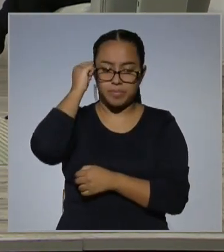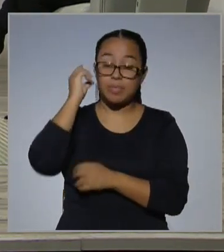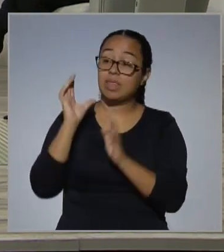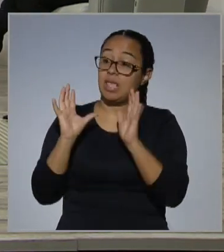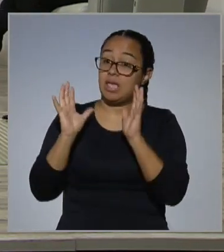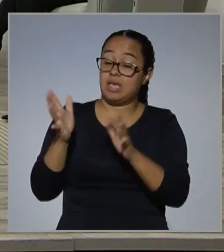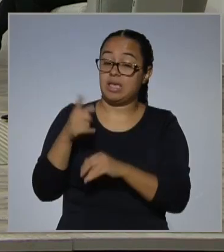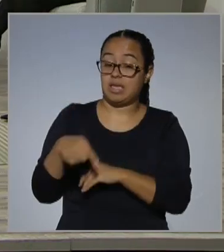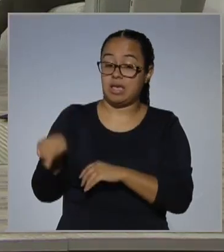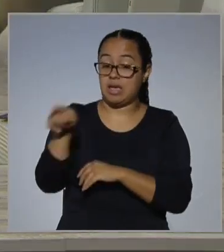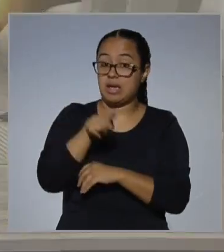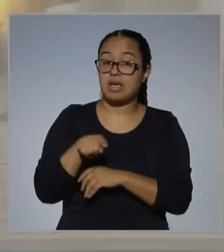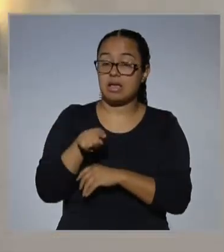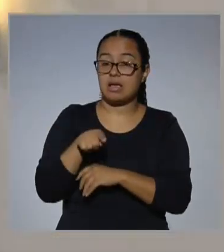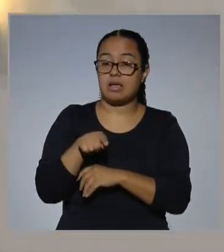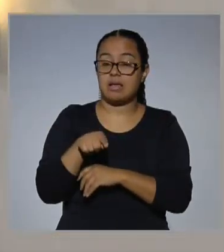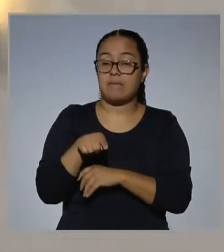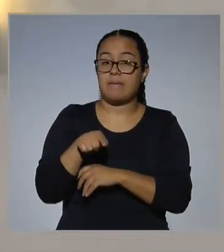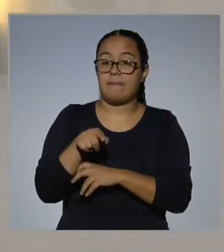son